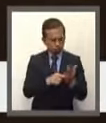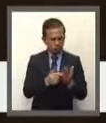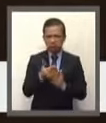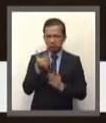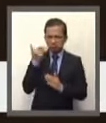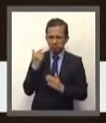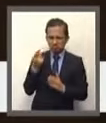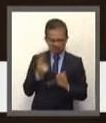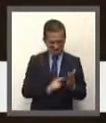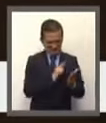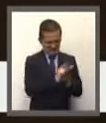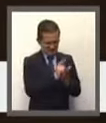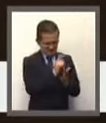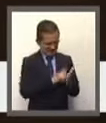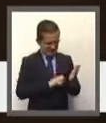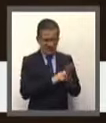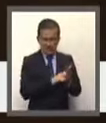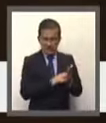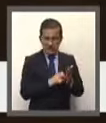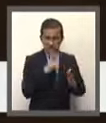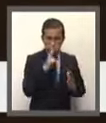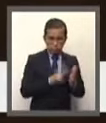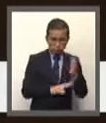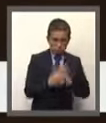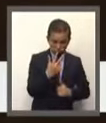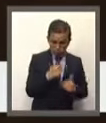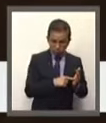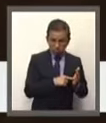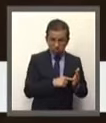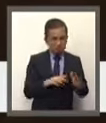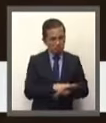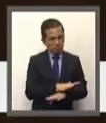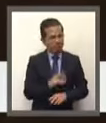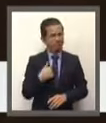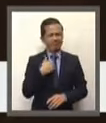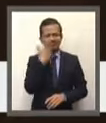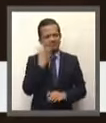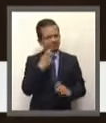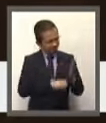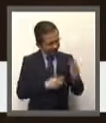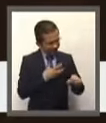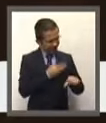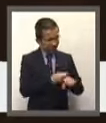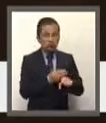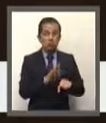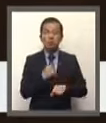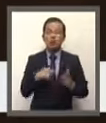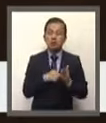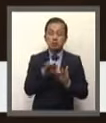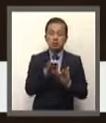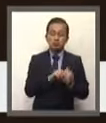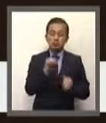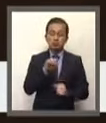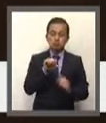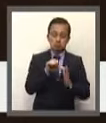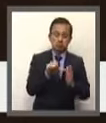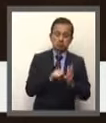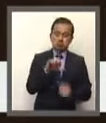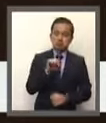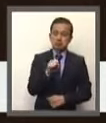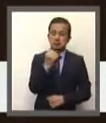equivocada reforma de 2008, en la que se modificó el artículo 69 de la Constitución,